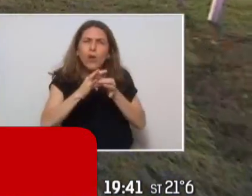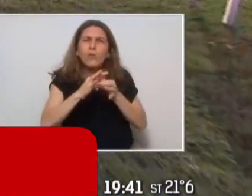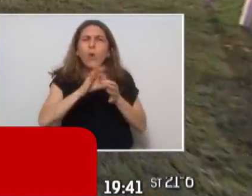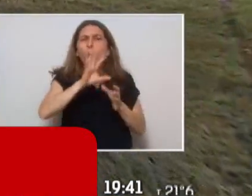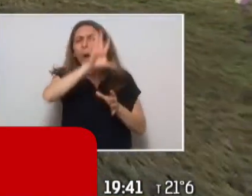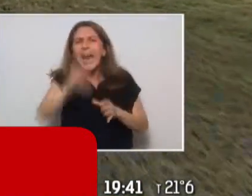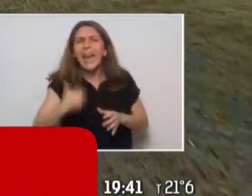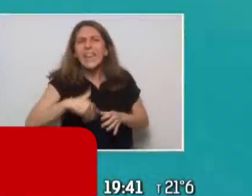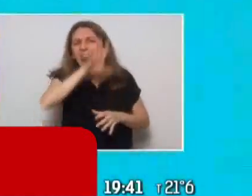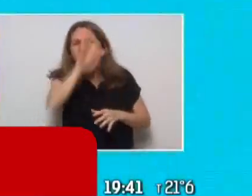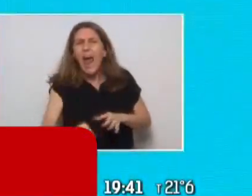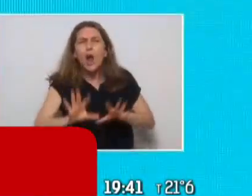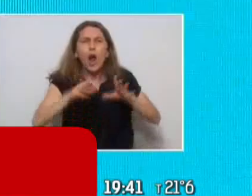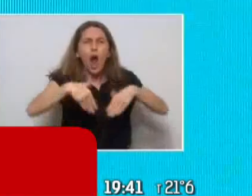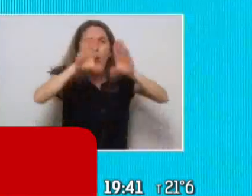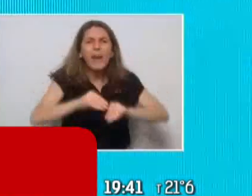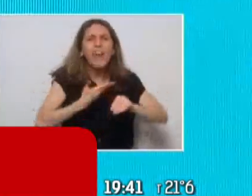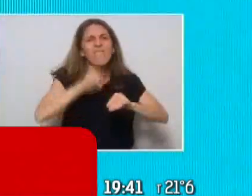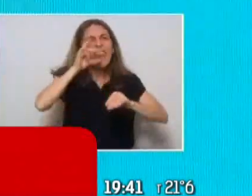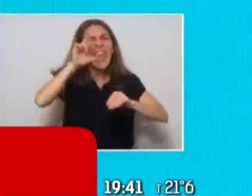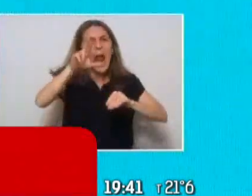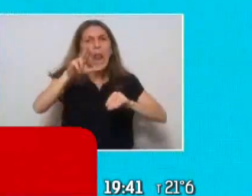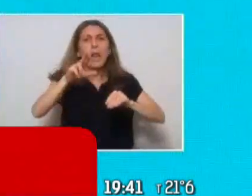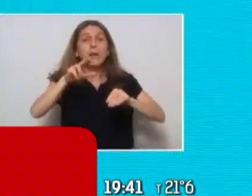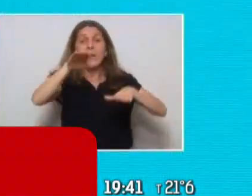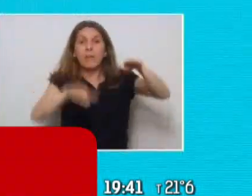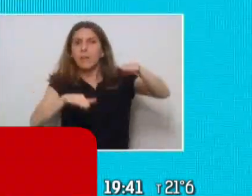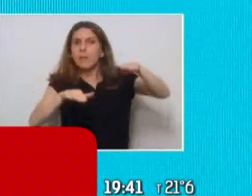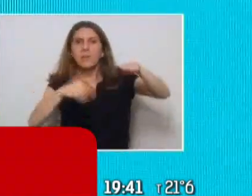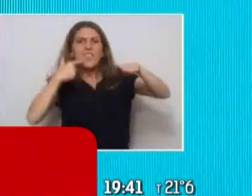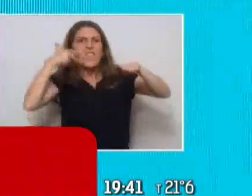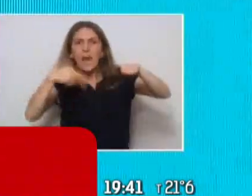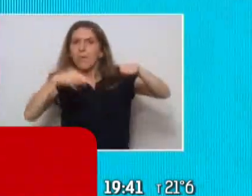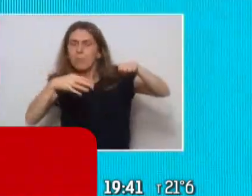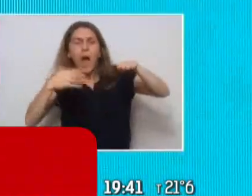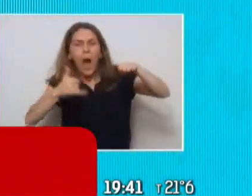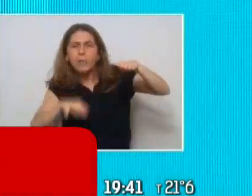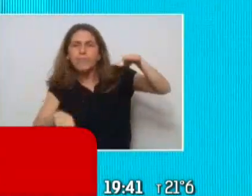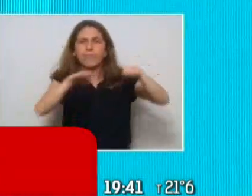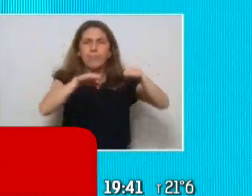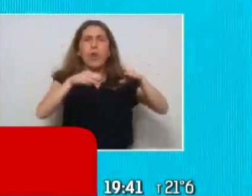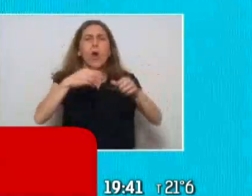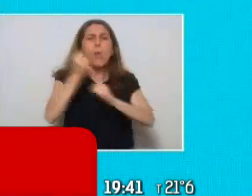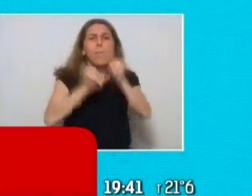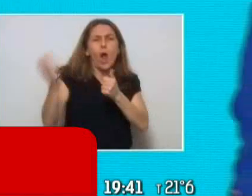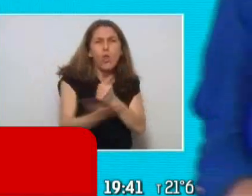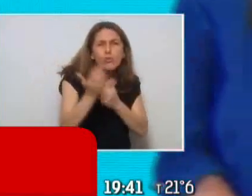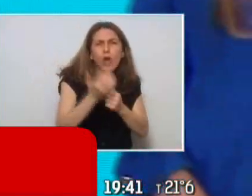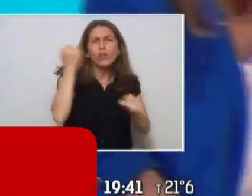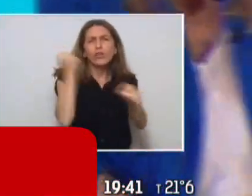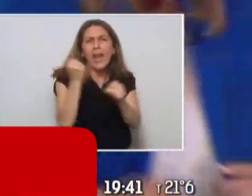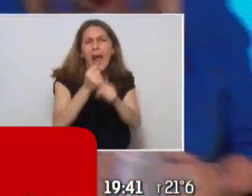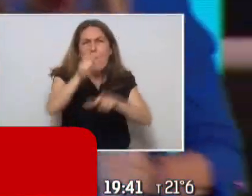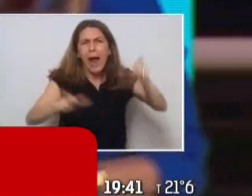federal, es un proyecto sin desigualdades, es un proyecto de producción y trabajo, es